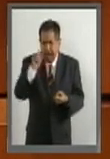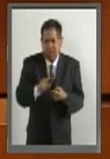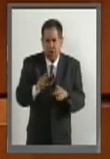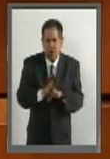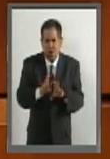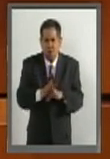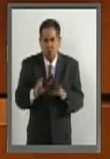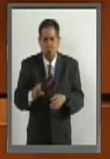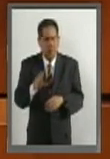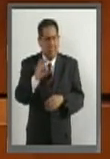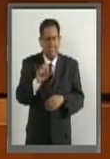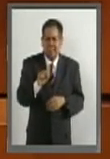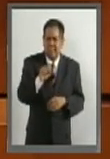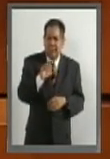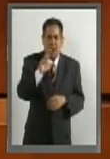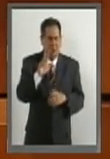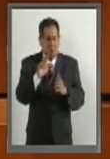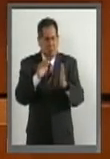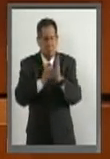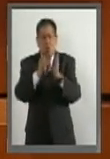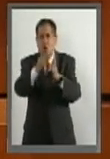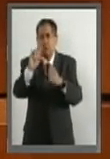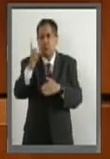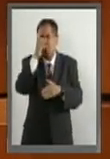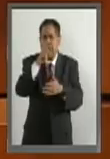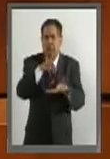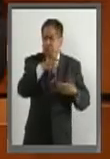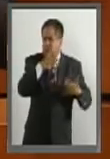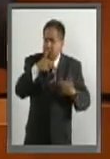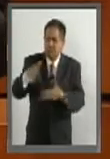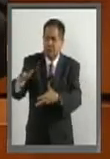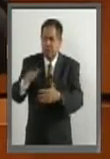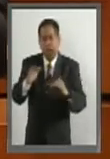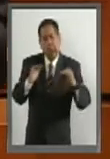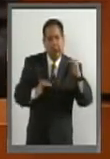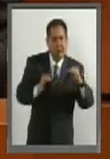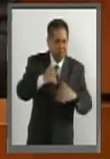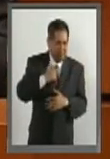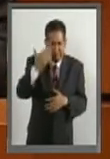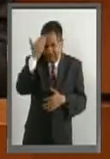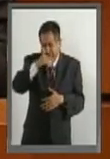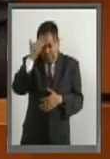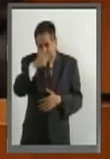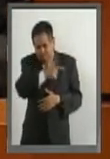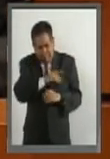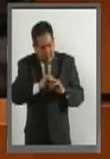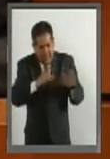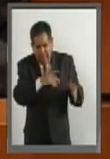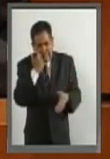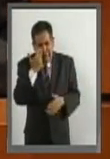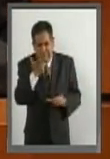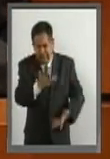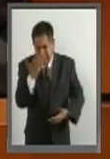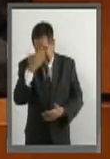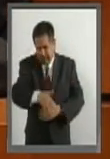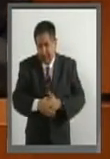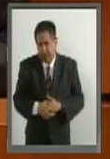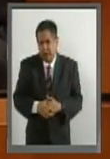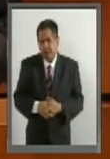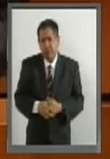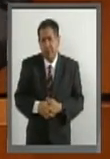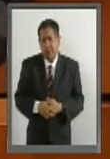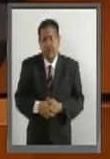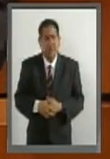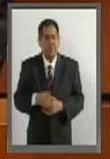los 60 y tantos mil millones de dólares de desbalance, lo sabemos. Sabemos también que tiene